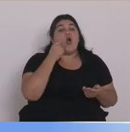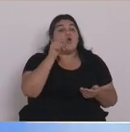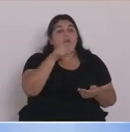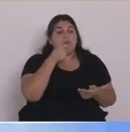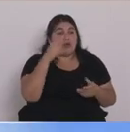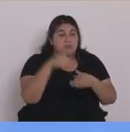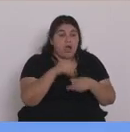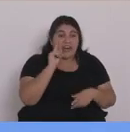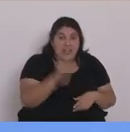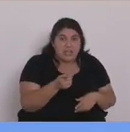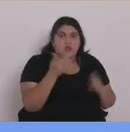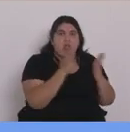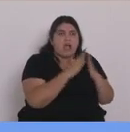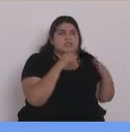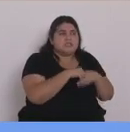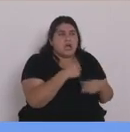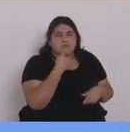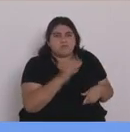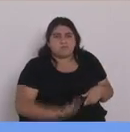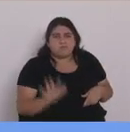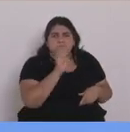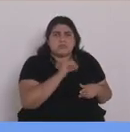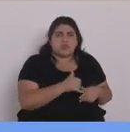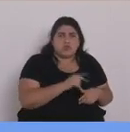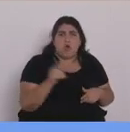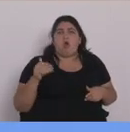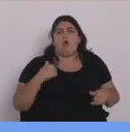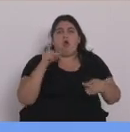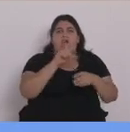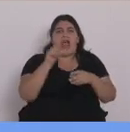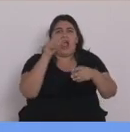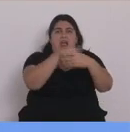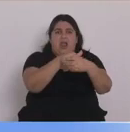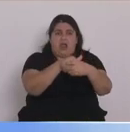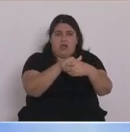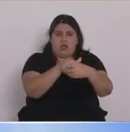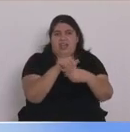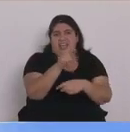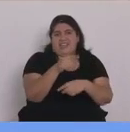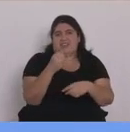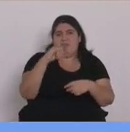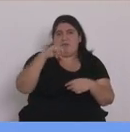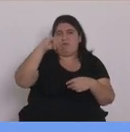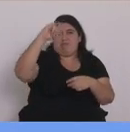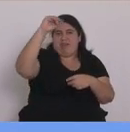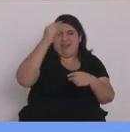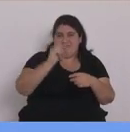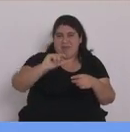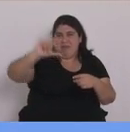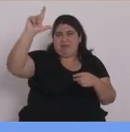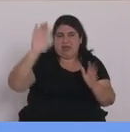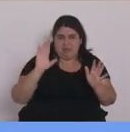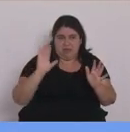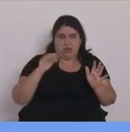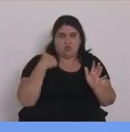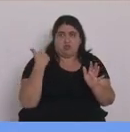el riesgo que se la roben o pagando una caja de seguridad, tendría por lo menos un interés de 3 puntos, 4 puntos, y a nosotros pediríamos, no